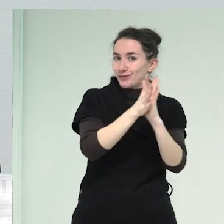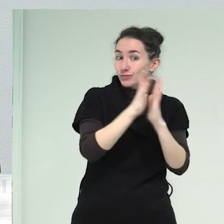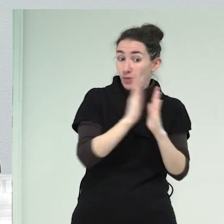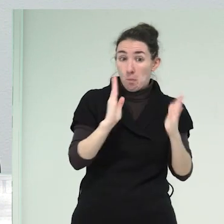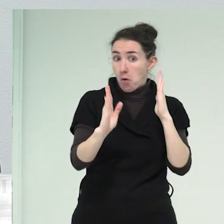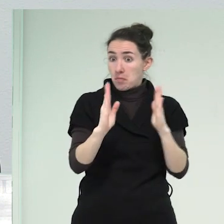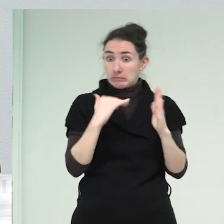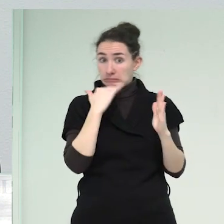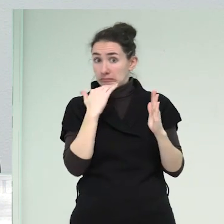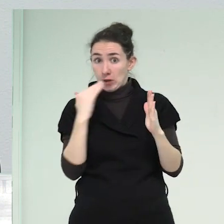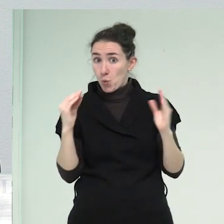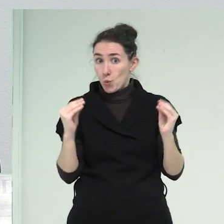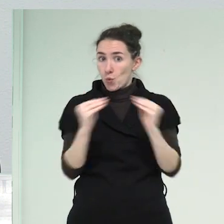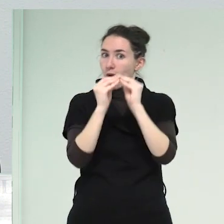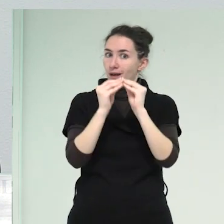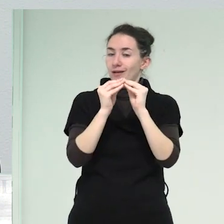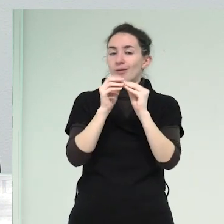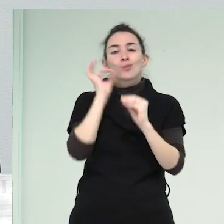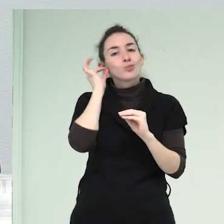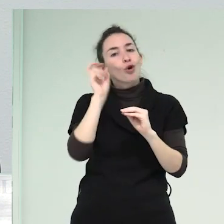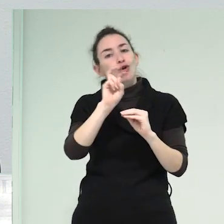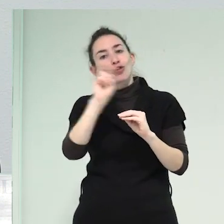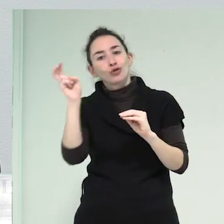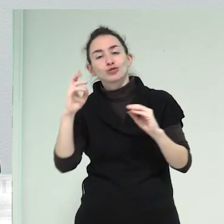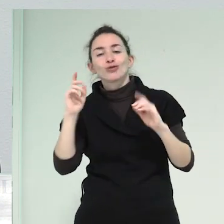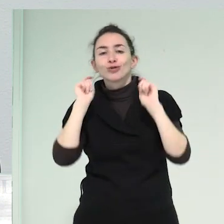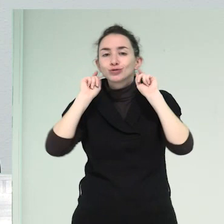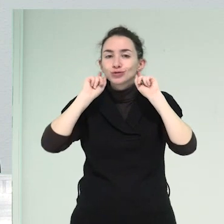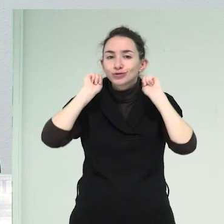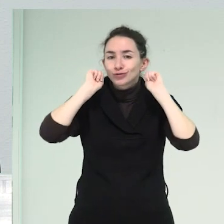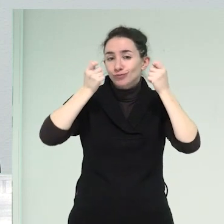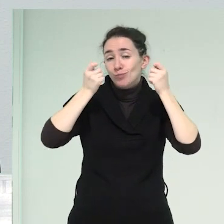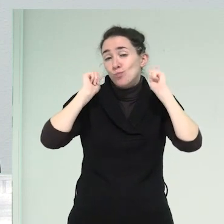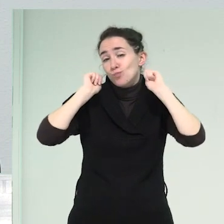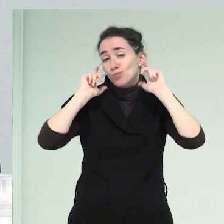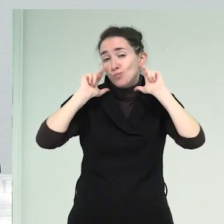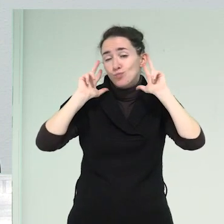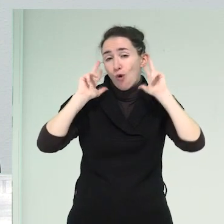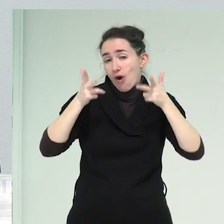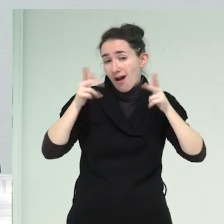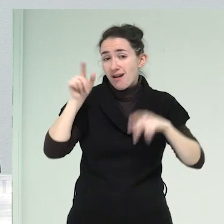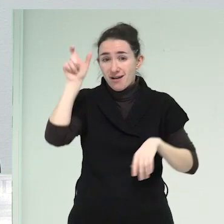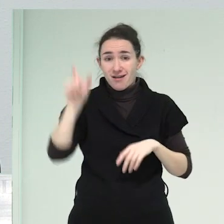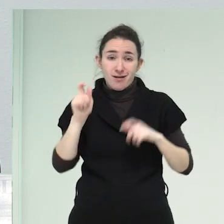Había una mujer que se llamó Sor Juana Inés de la Cruz, que fue una monja,